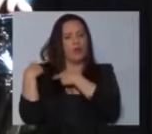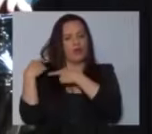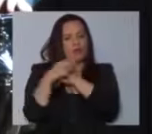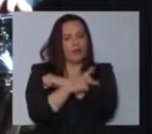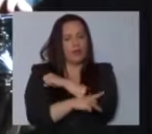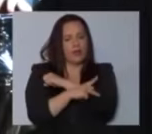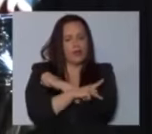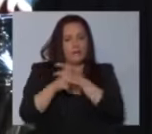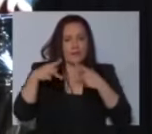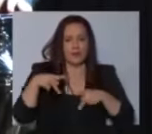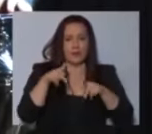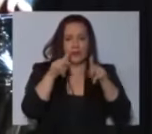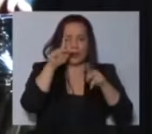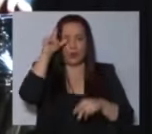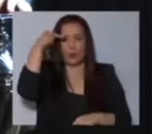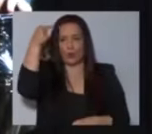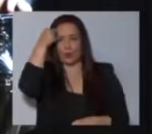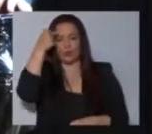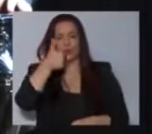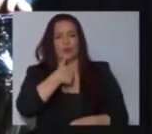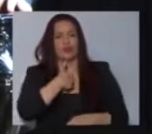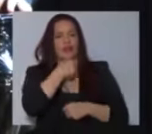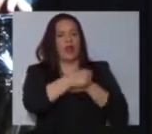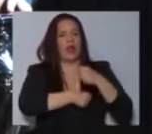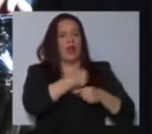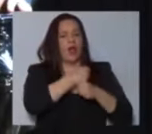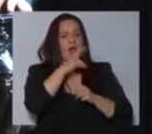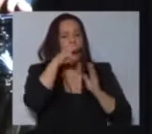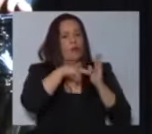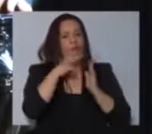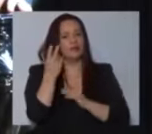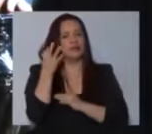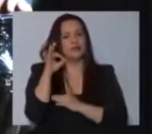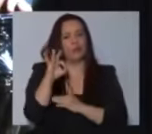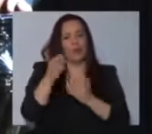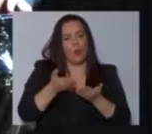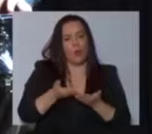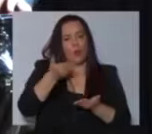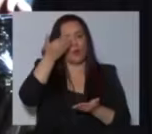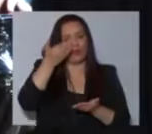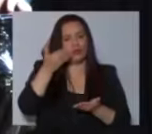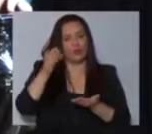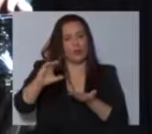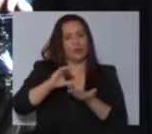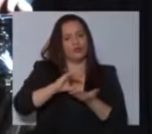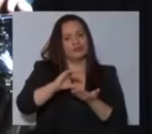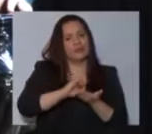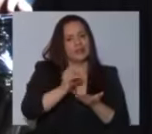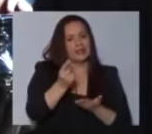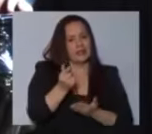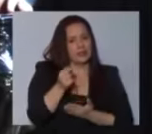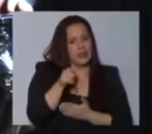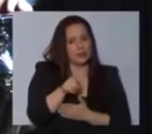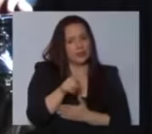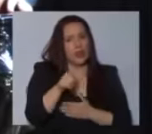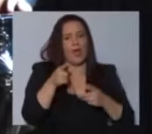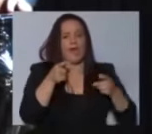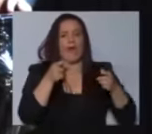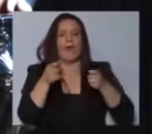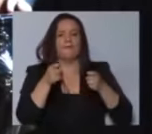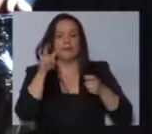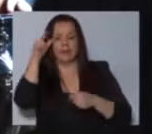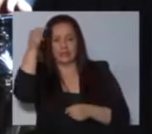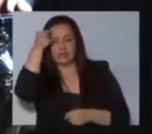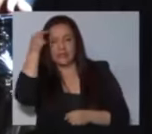el gobierno tuviese en el año 2019 un aumento de los ingresos, la administración